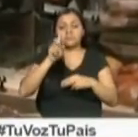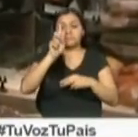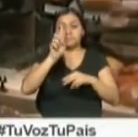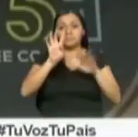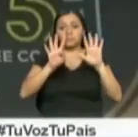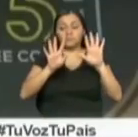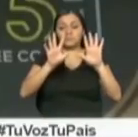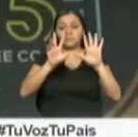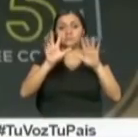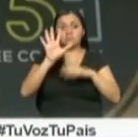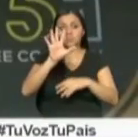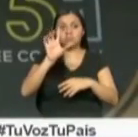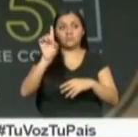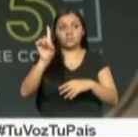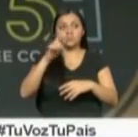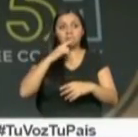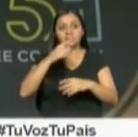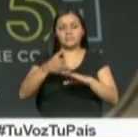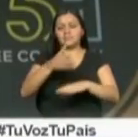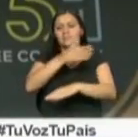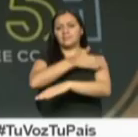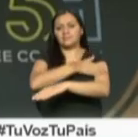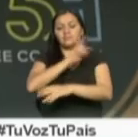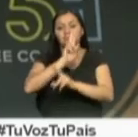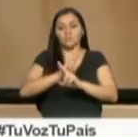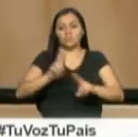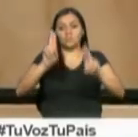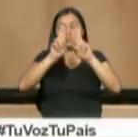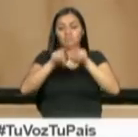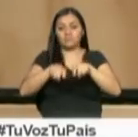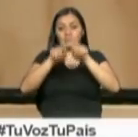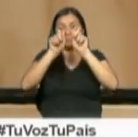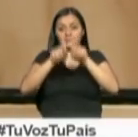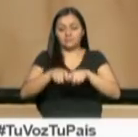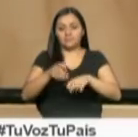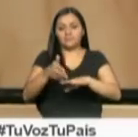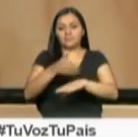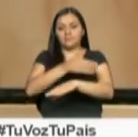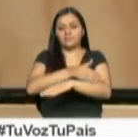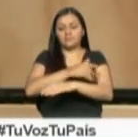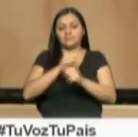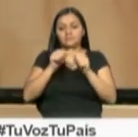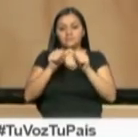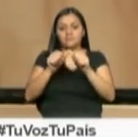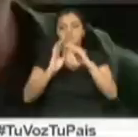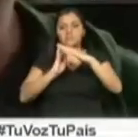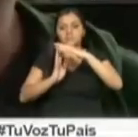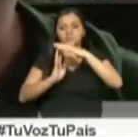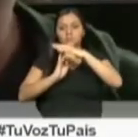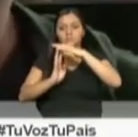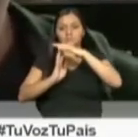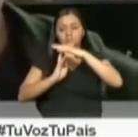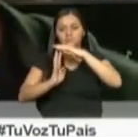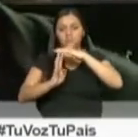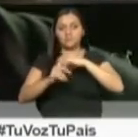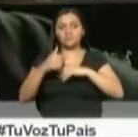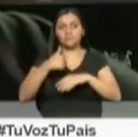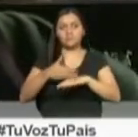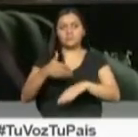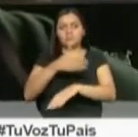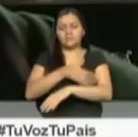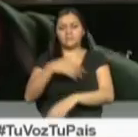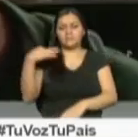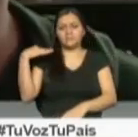1951 rinde tributo al año en que la ONU firmó la Convención Relativa al Estatus de Refugiado. Hacía voluntariado en